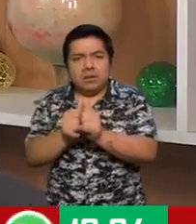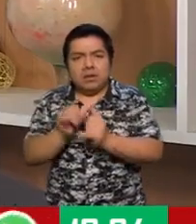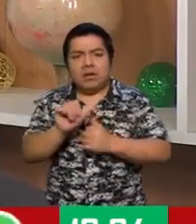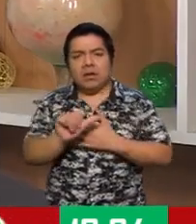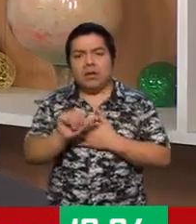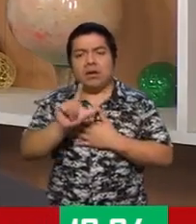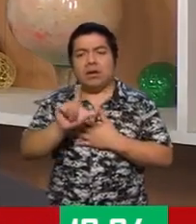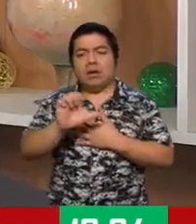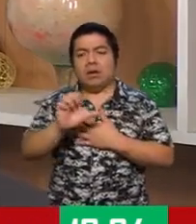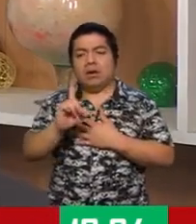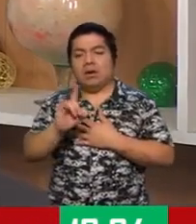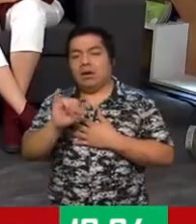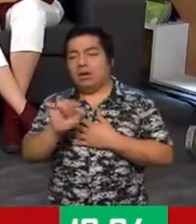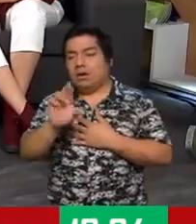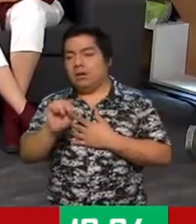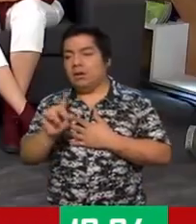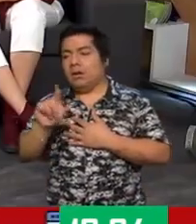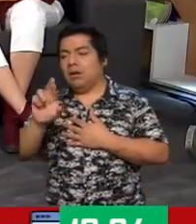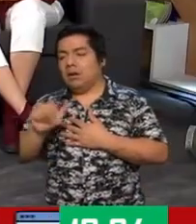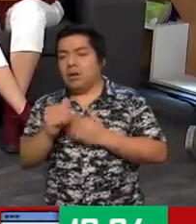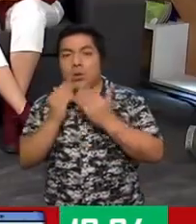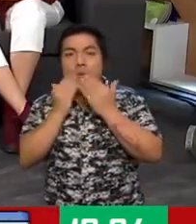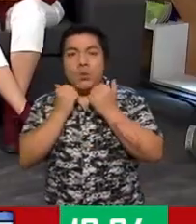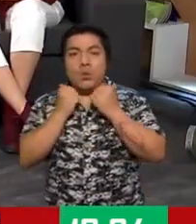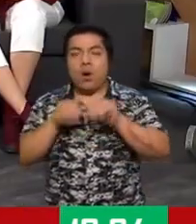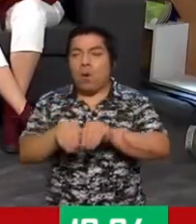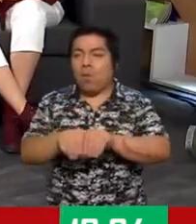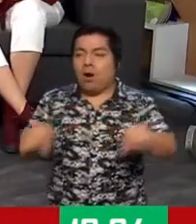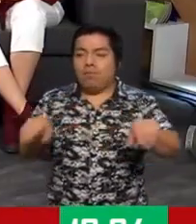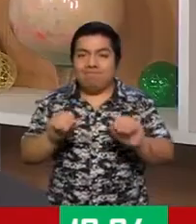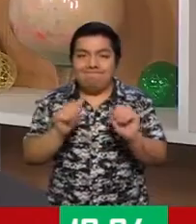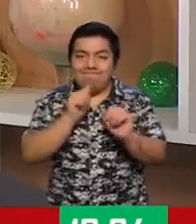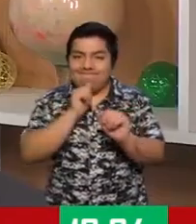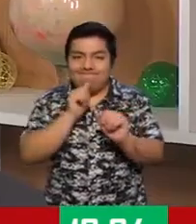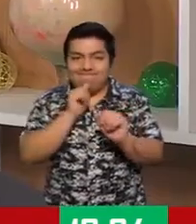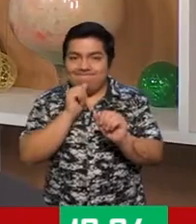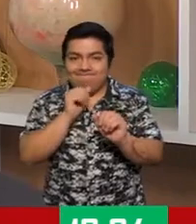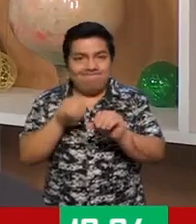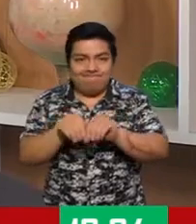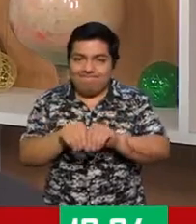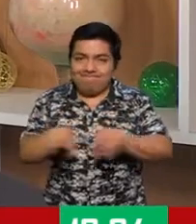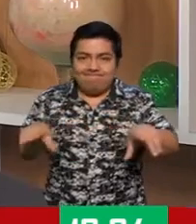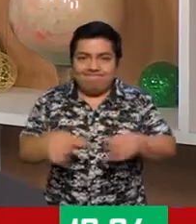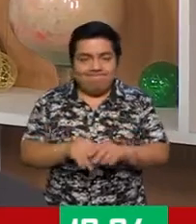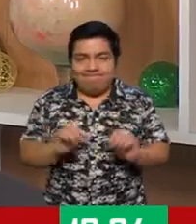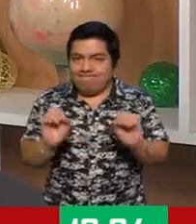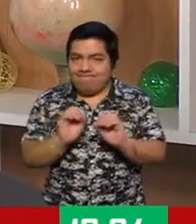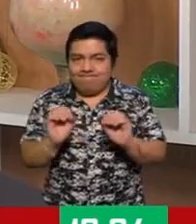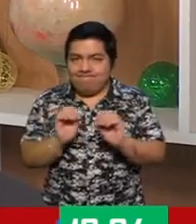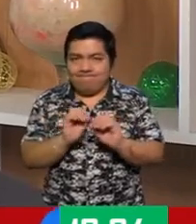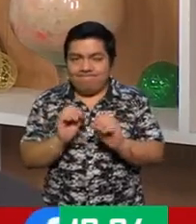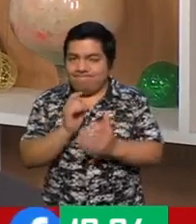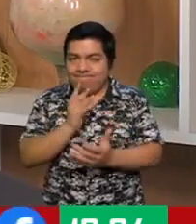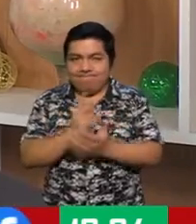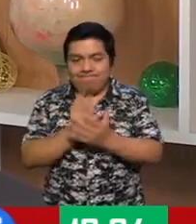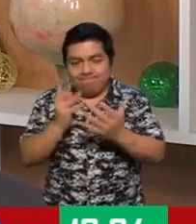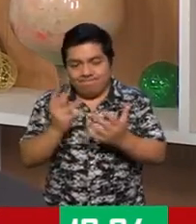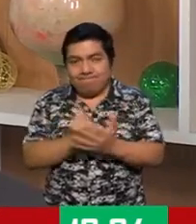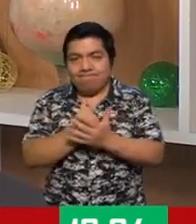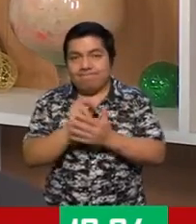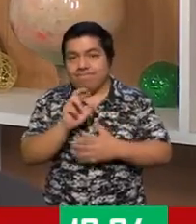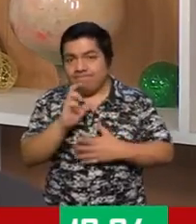El premio no tenía publicación. Hay que buscar, hay que buscar. O sea, no incluye el premio, el publicarlo. Premio es, no, incluye